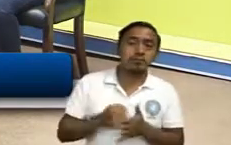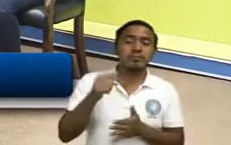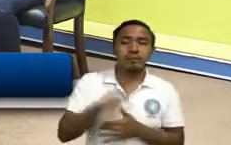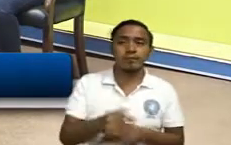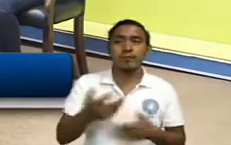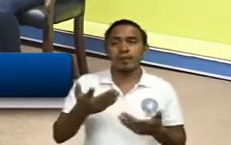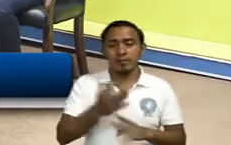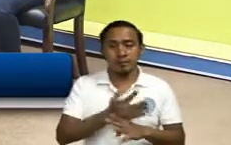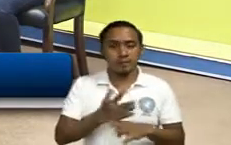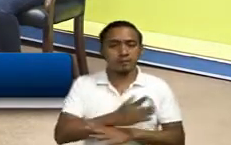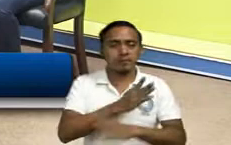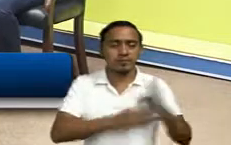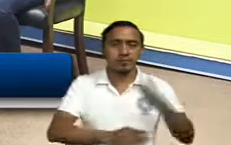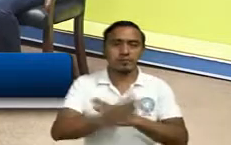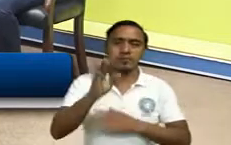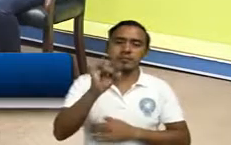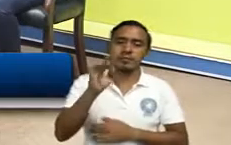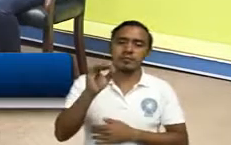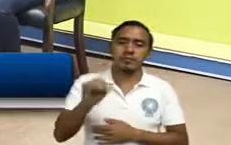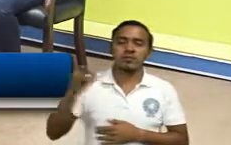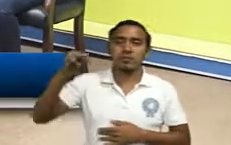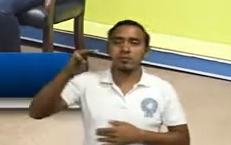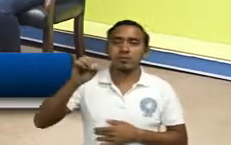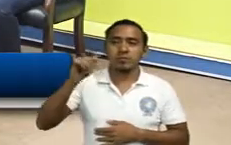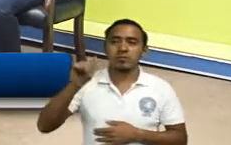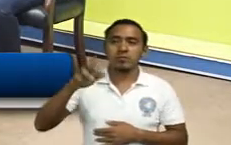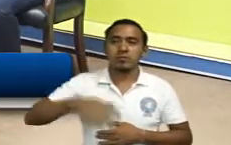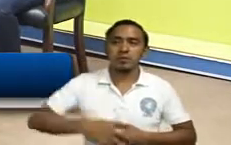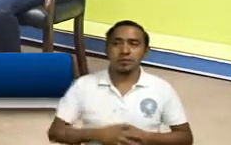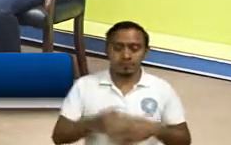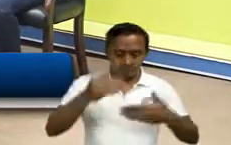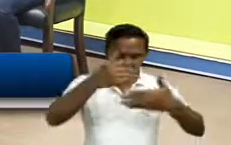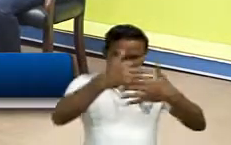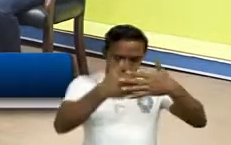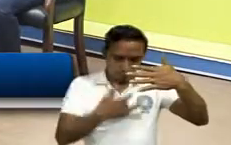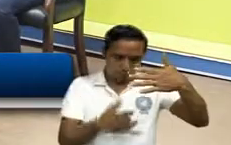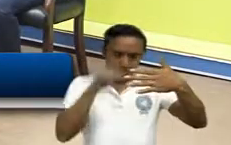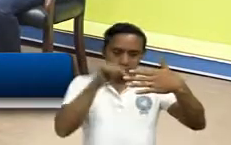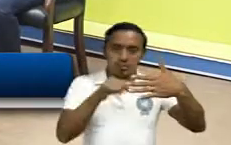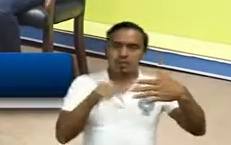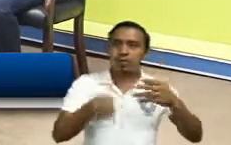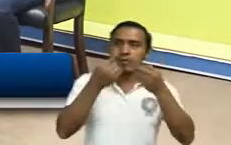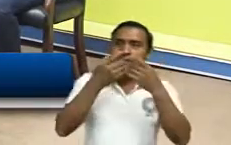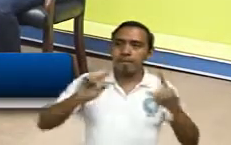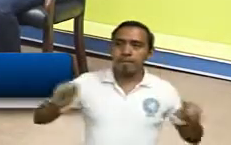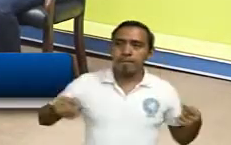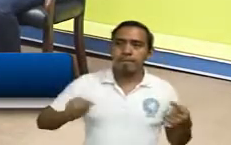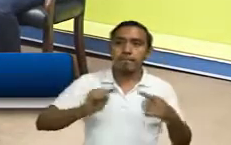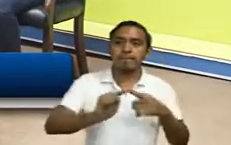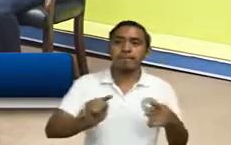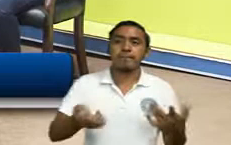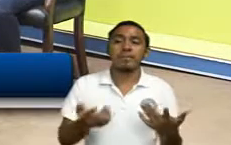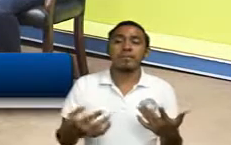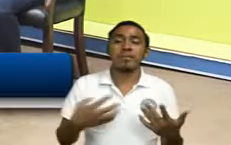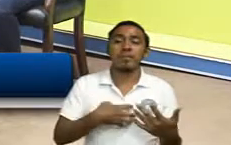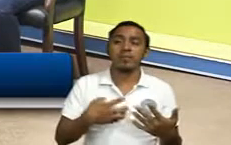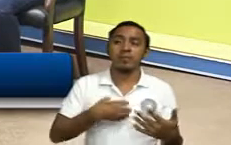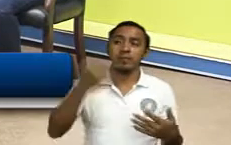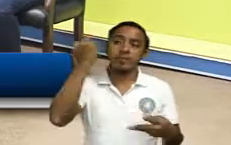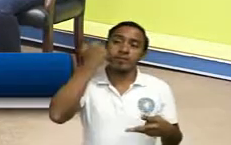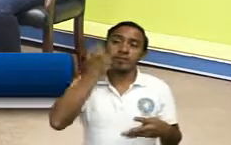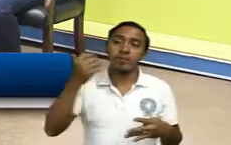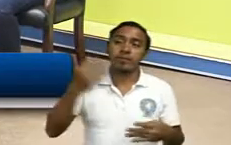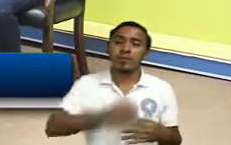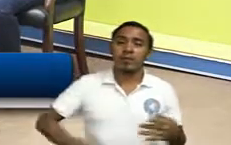la discapacidad físico-motora. Yo tengo registrado aquí, según el mapa de padecimientos del MINSA, que